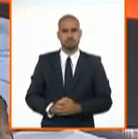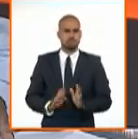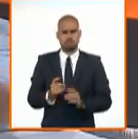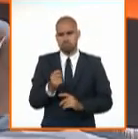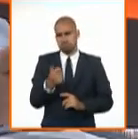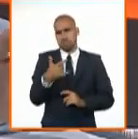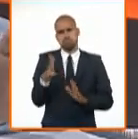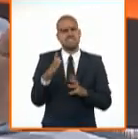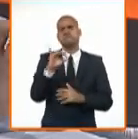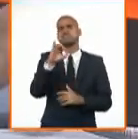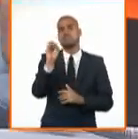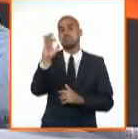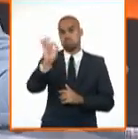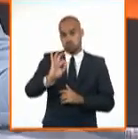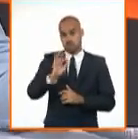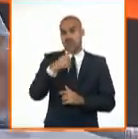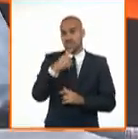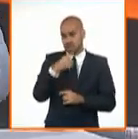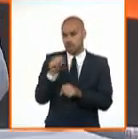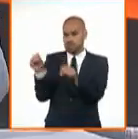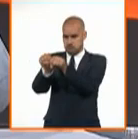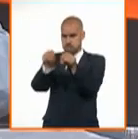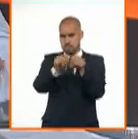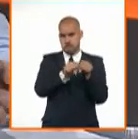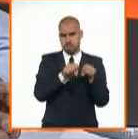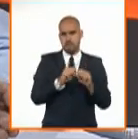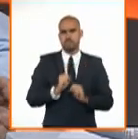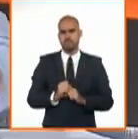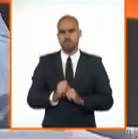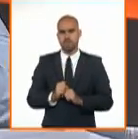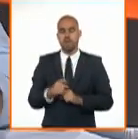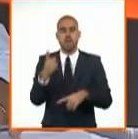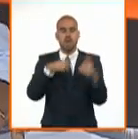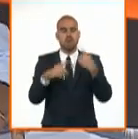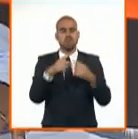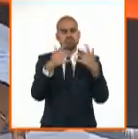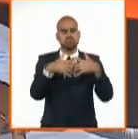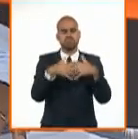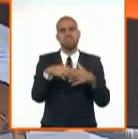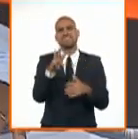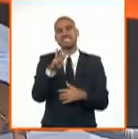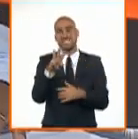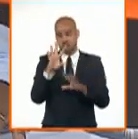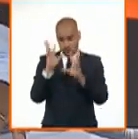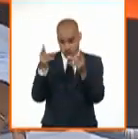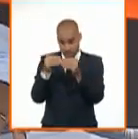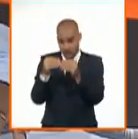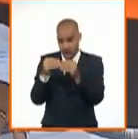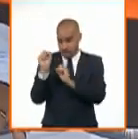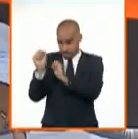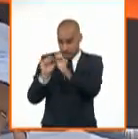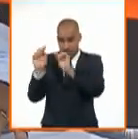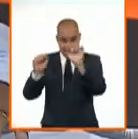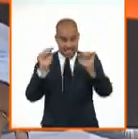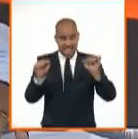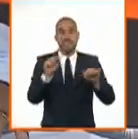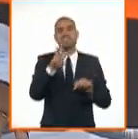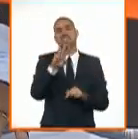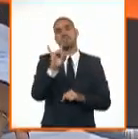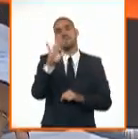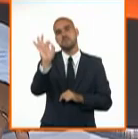que están en línea como unidades están generando el 39 por ciento de la potencia que yo que requiere ahí